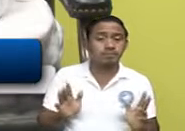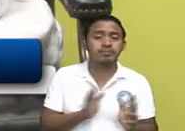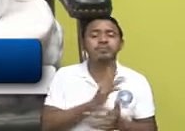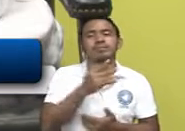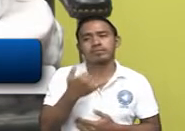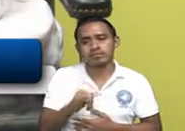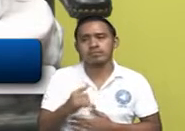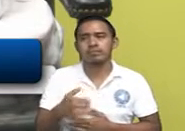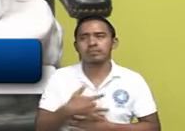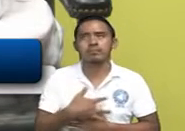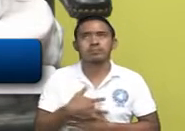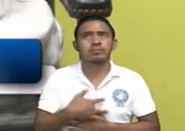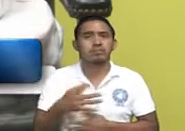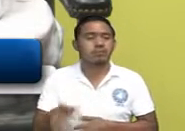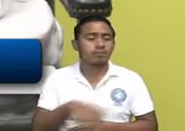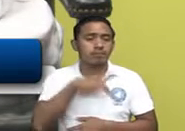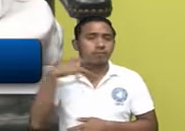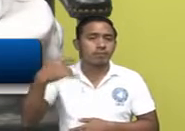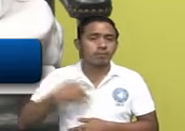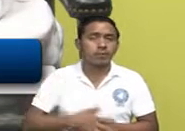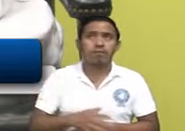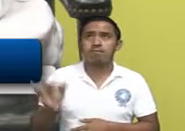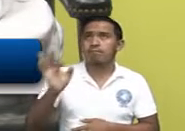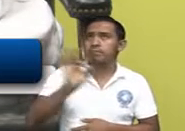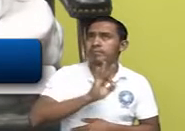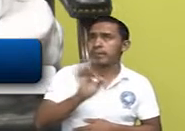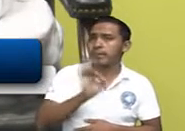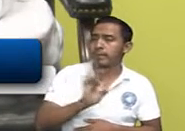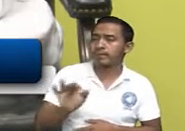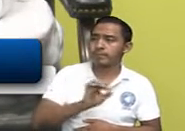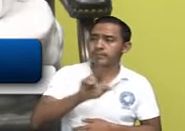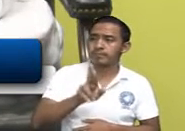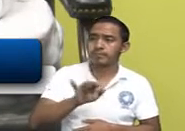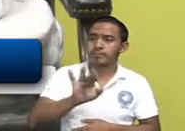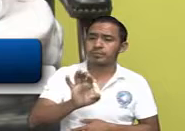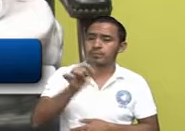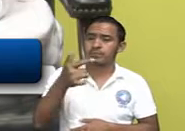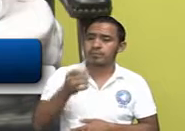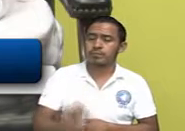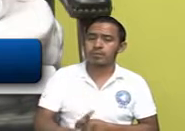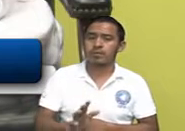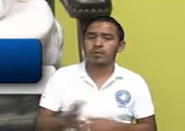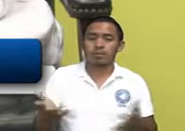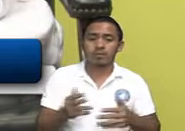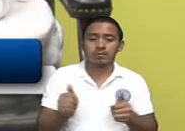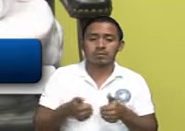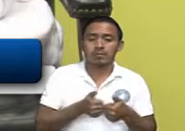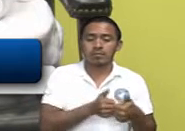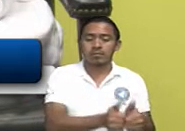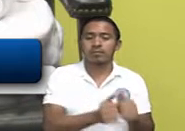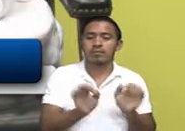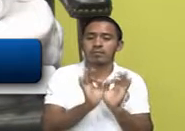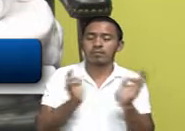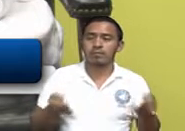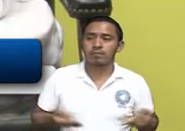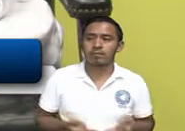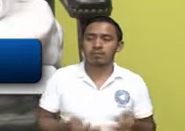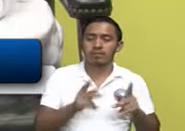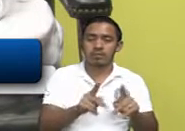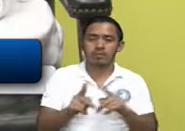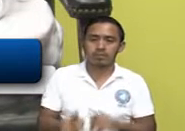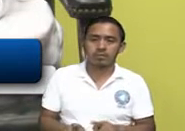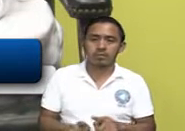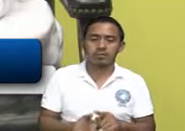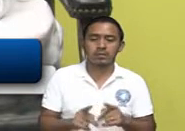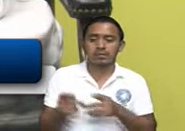sí, definitivamente el duelo es un factor de riesgo, por eso es que el acompañamiento, ¿verdad?, a las familias, a las personas cuando pierden un ser